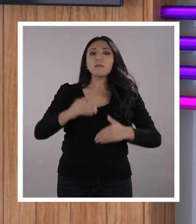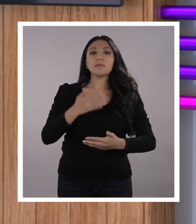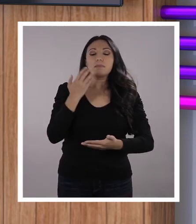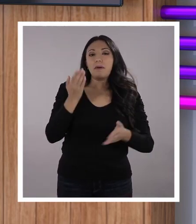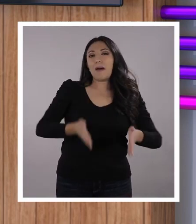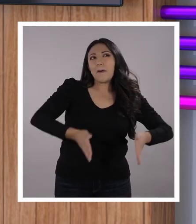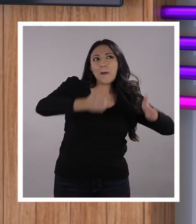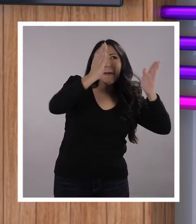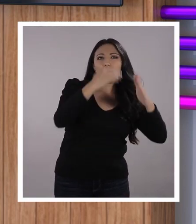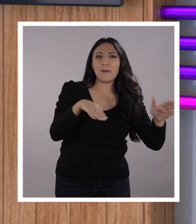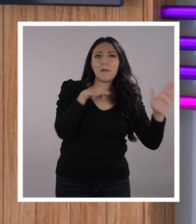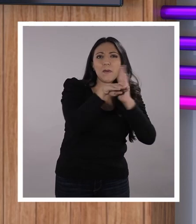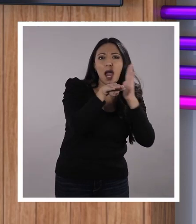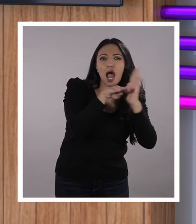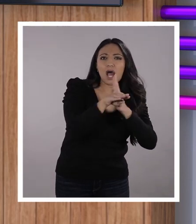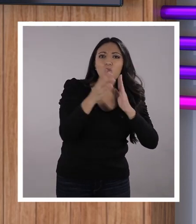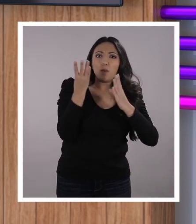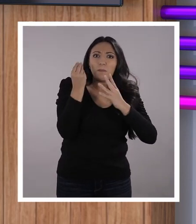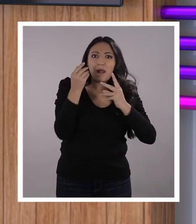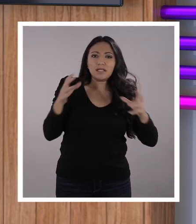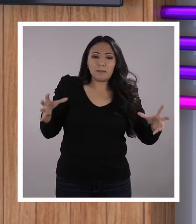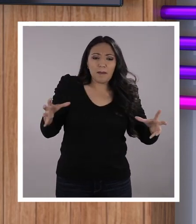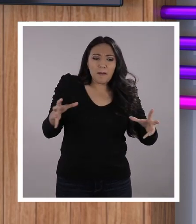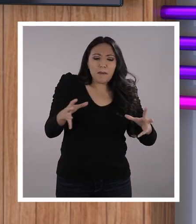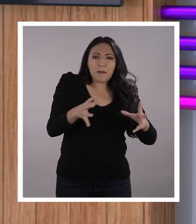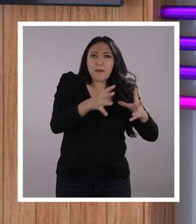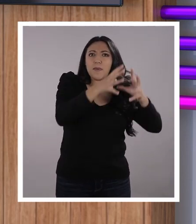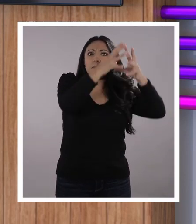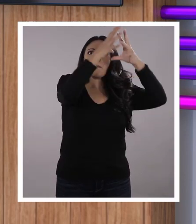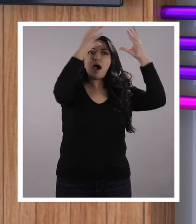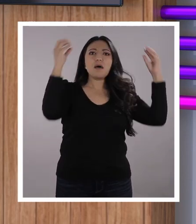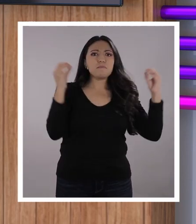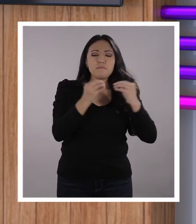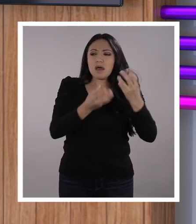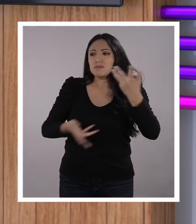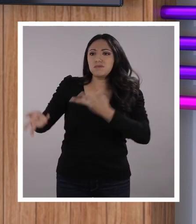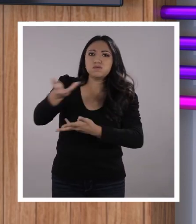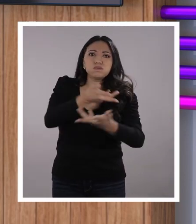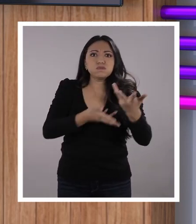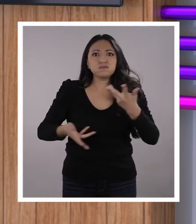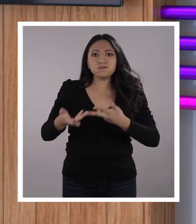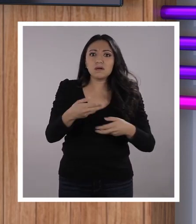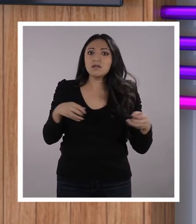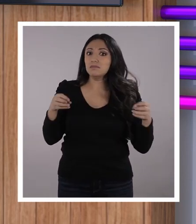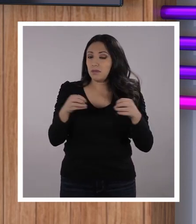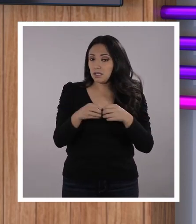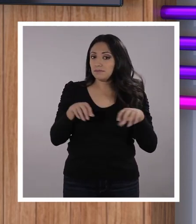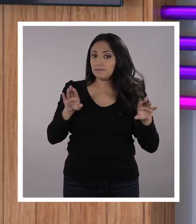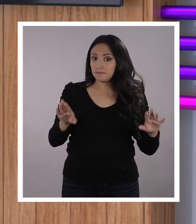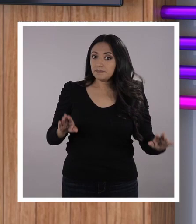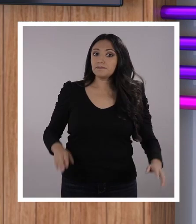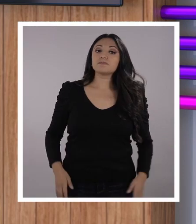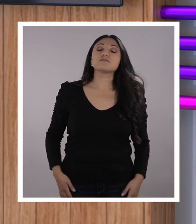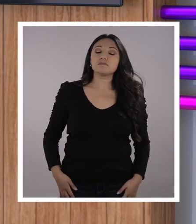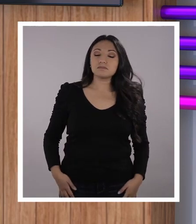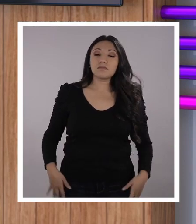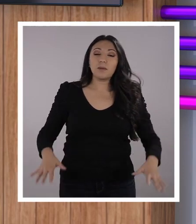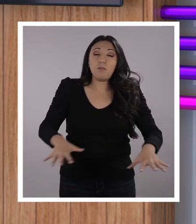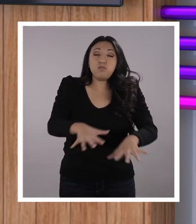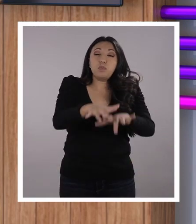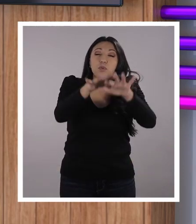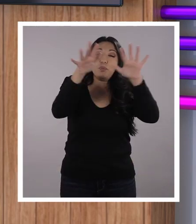grandes financieras, bancos, el dinero comienza a convertirse a lo que mueve a la sociedad, ¿de acuerdo? El crecimiento